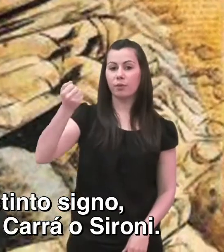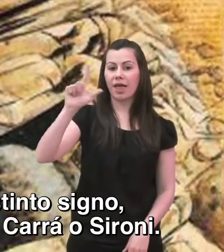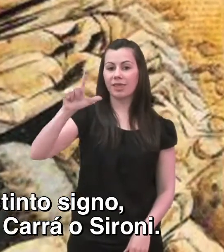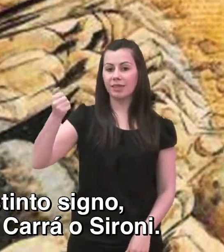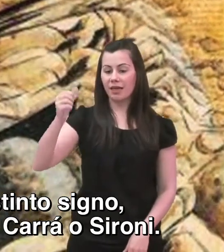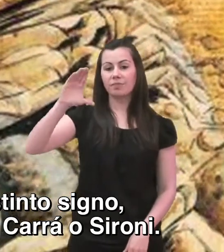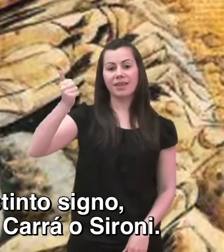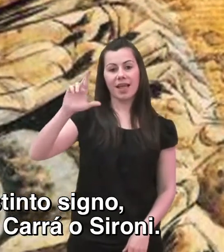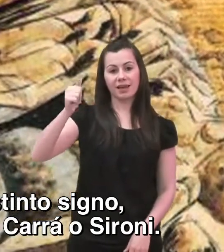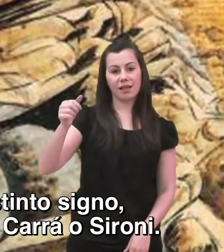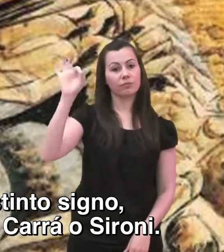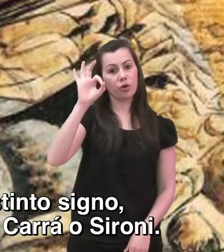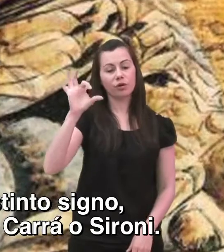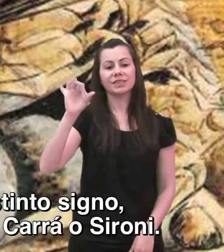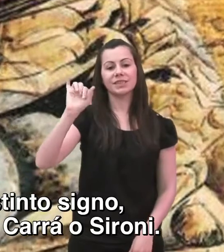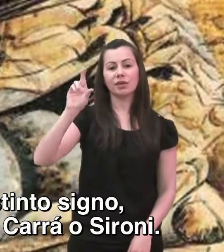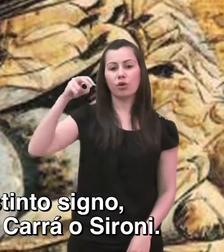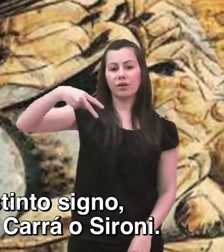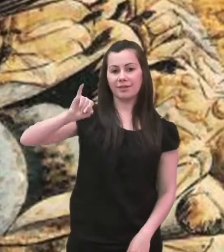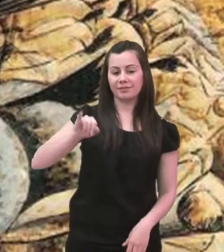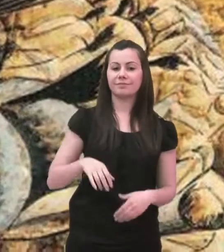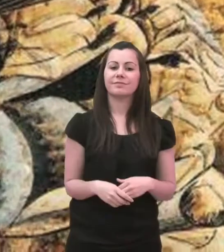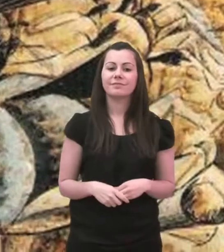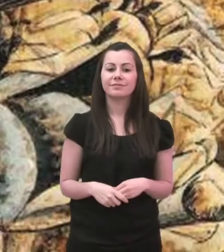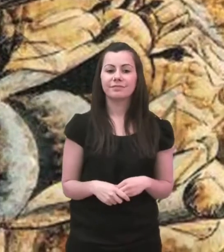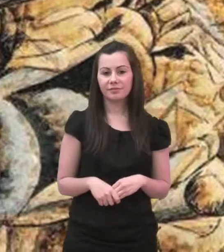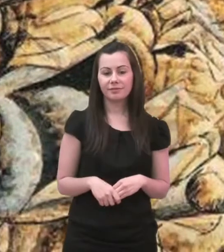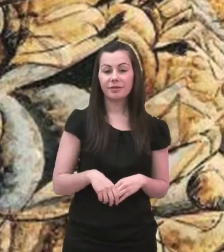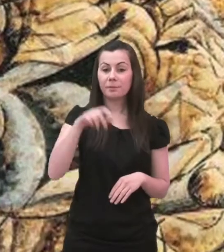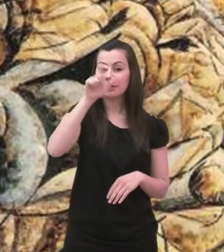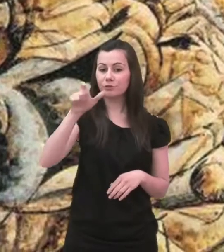Boccioni, Bala, Carrà o Sironi.